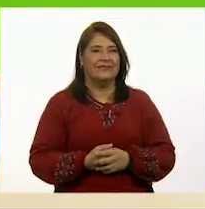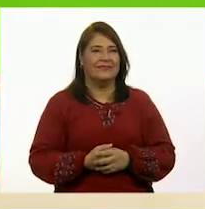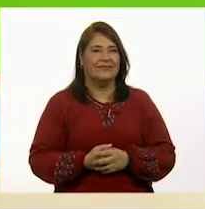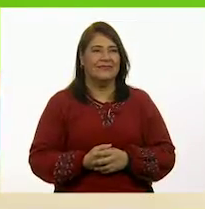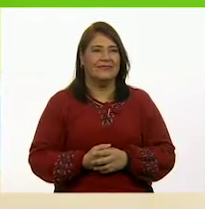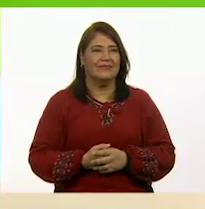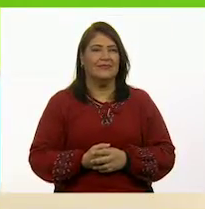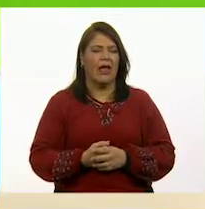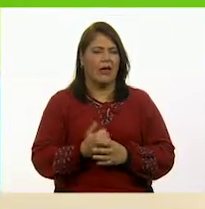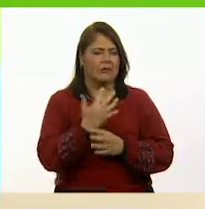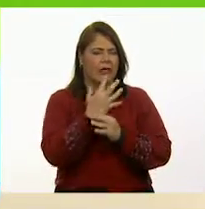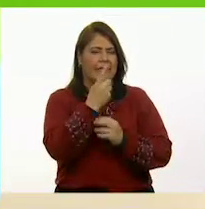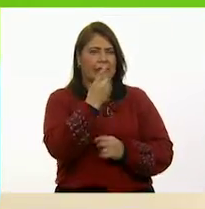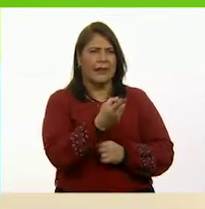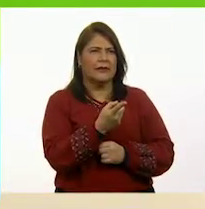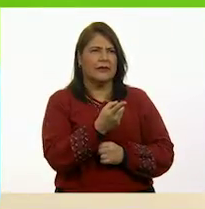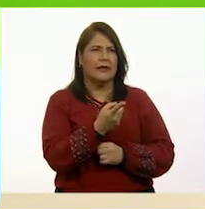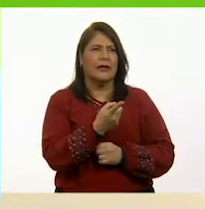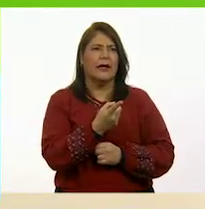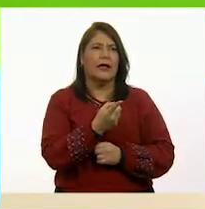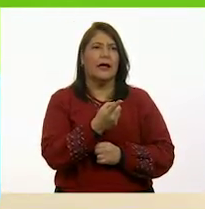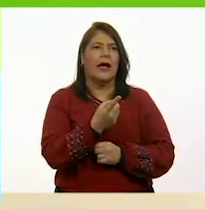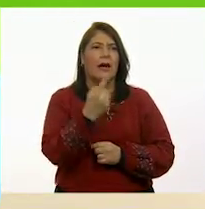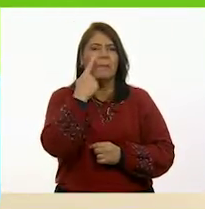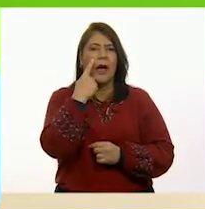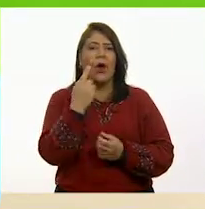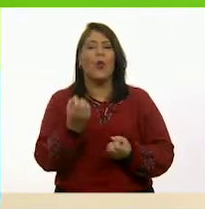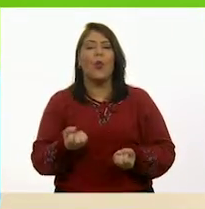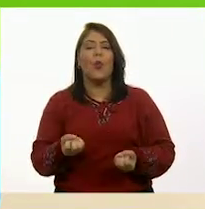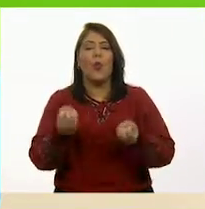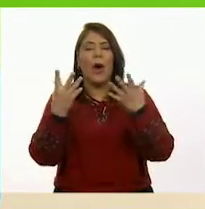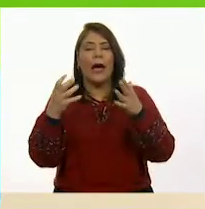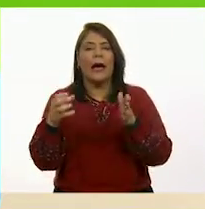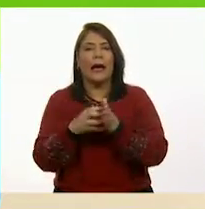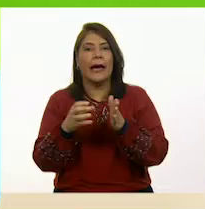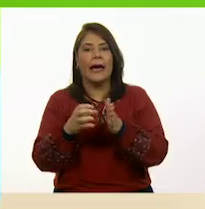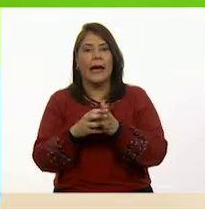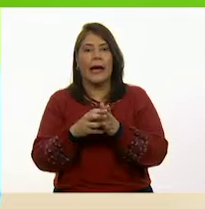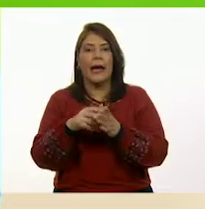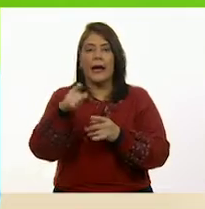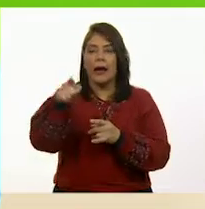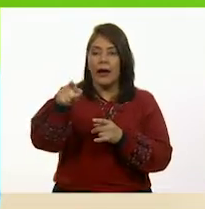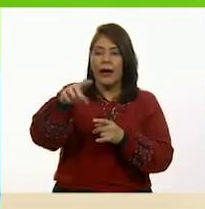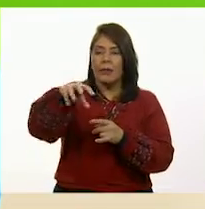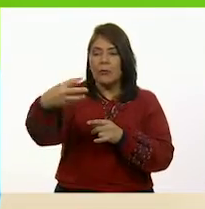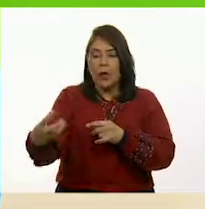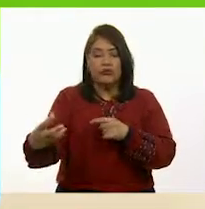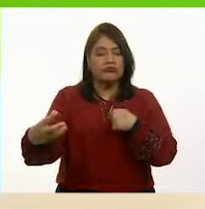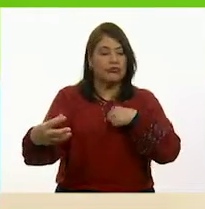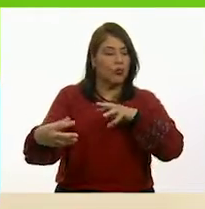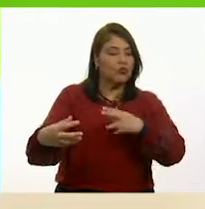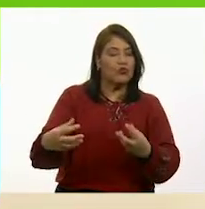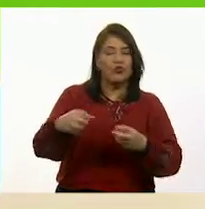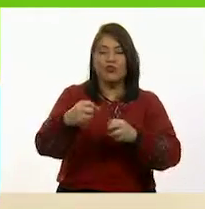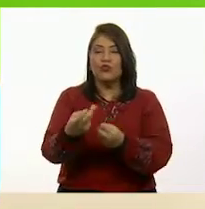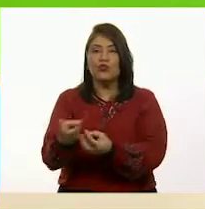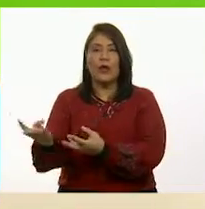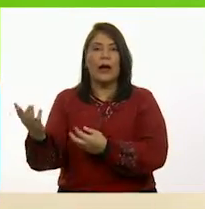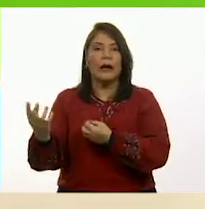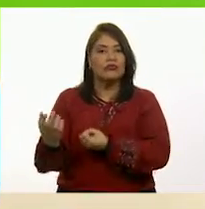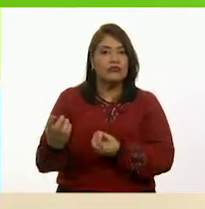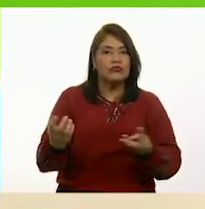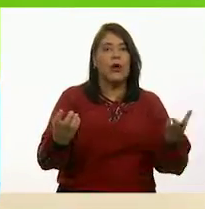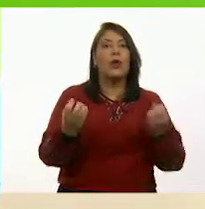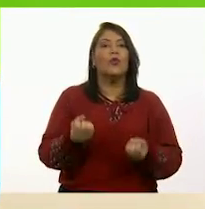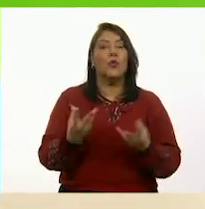Y dice, comparar la cantidad de cajas que derribó cada jugador. Gana quien haya